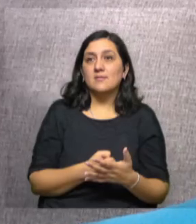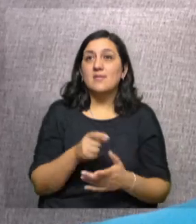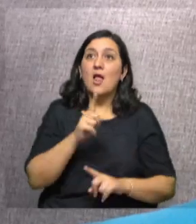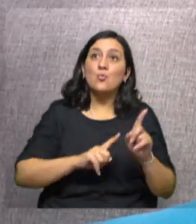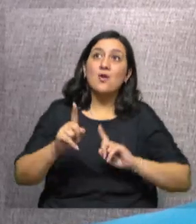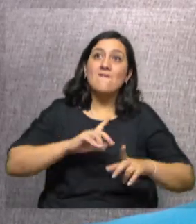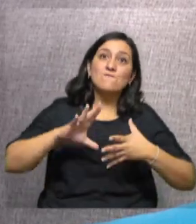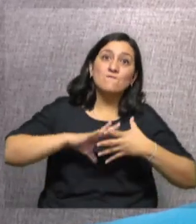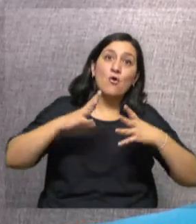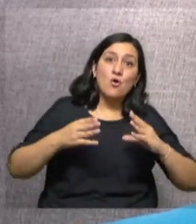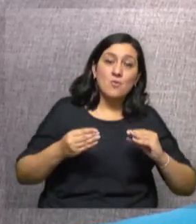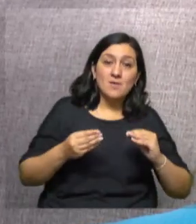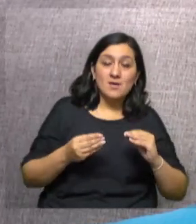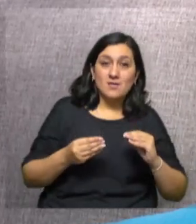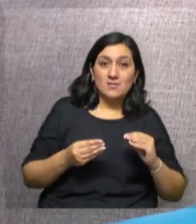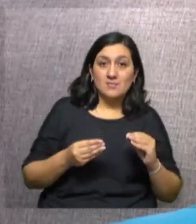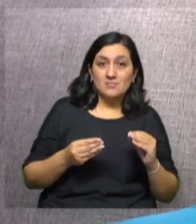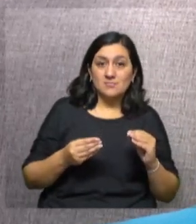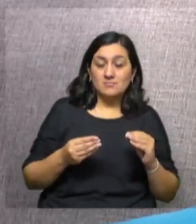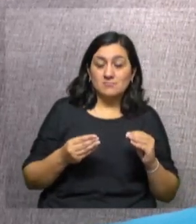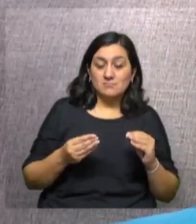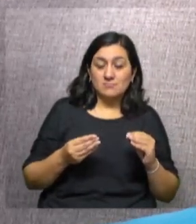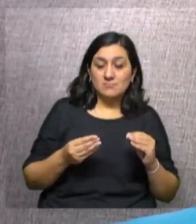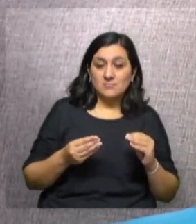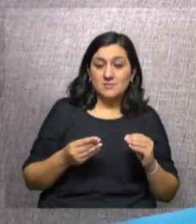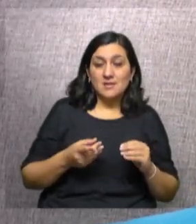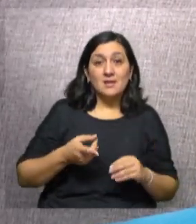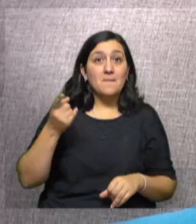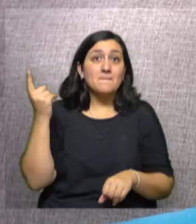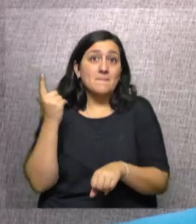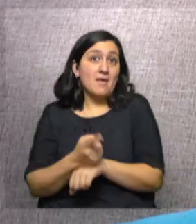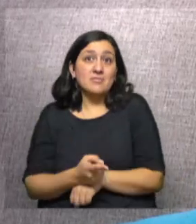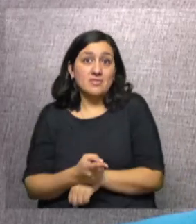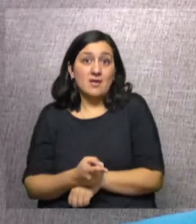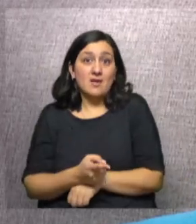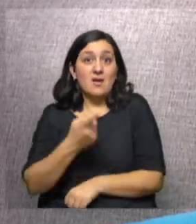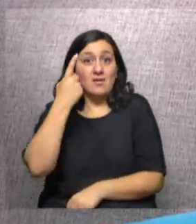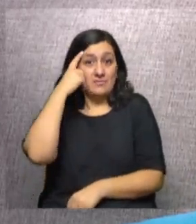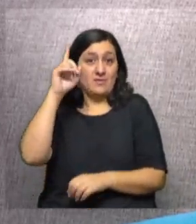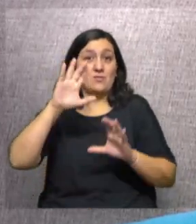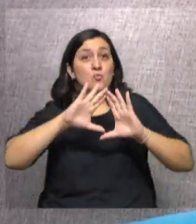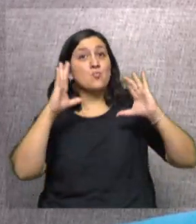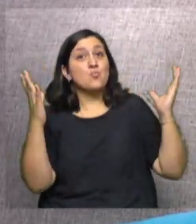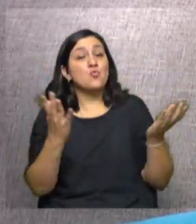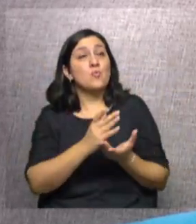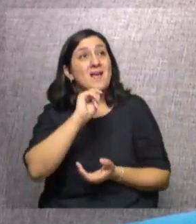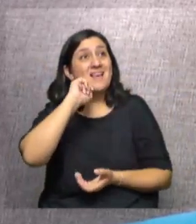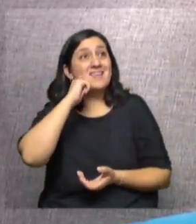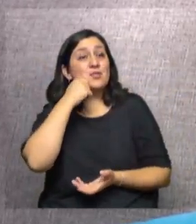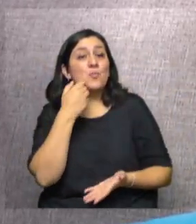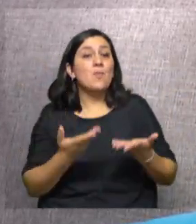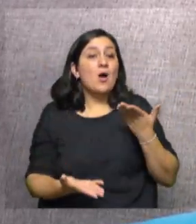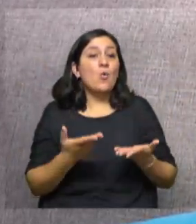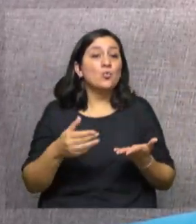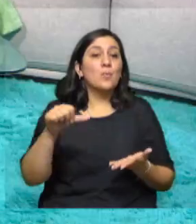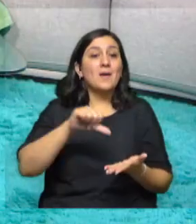manera la quien comanda la idea de un mundo más lindo, más justo, un país mejor.